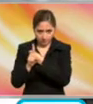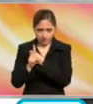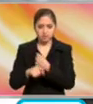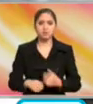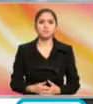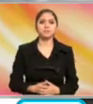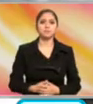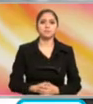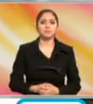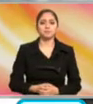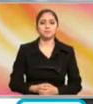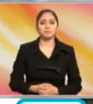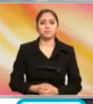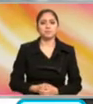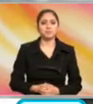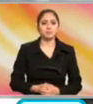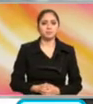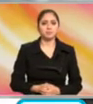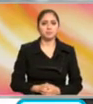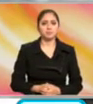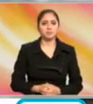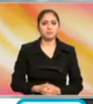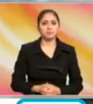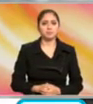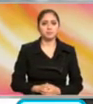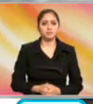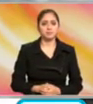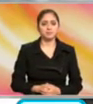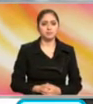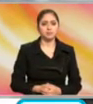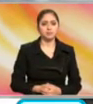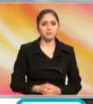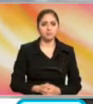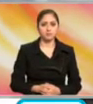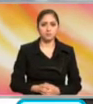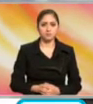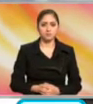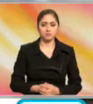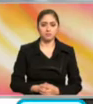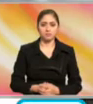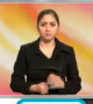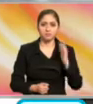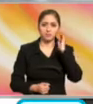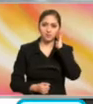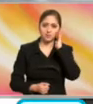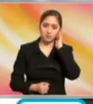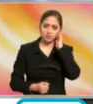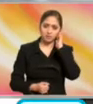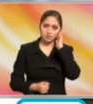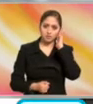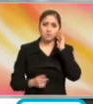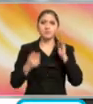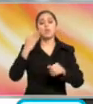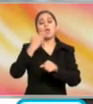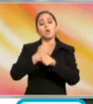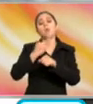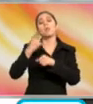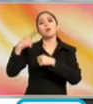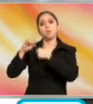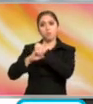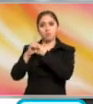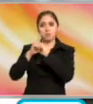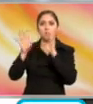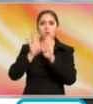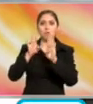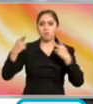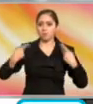digamos, haciendo una distancia cada vez mayor entre el ciudadano y la autoridad. Los ciudadanos no